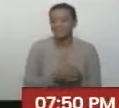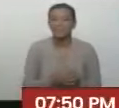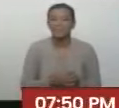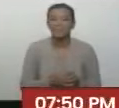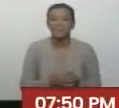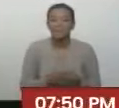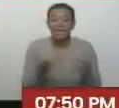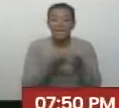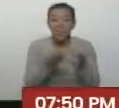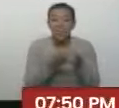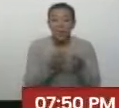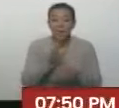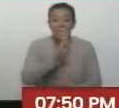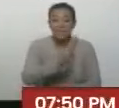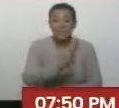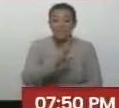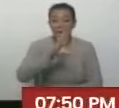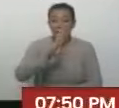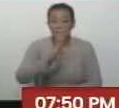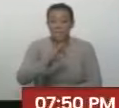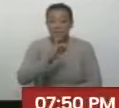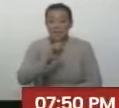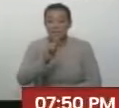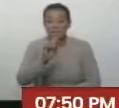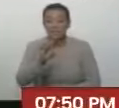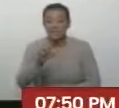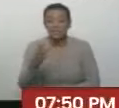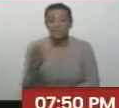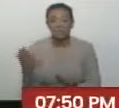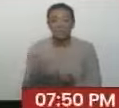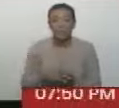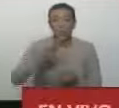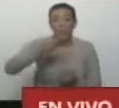equipo CBIT, Humberto Tejera.